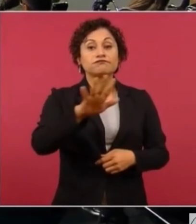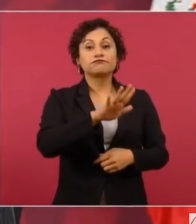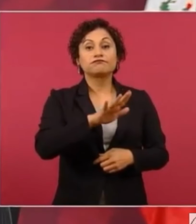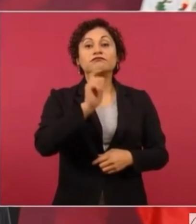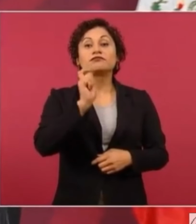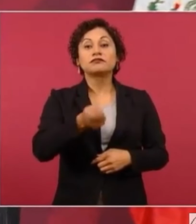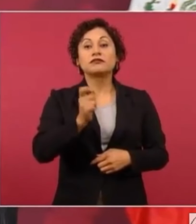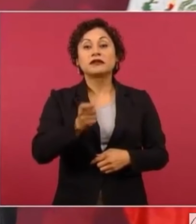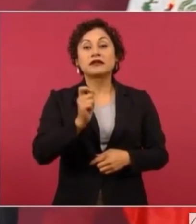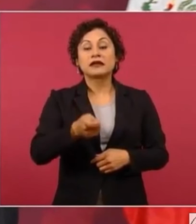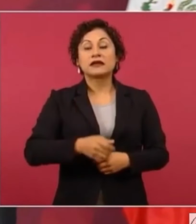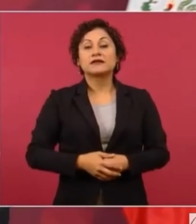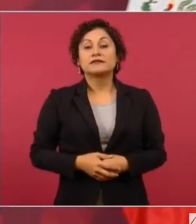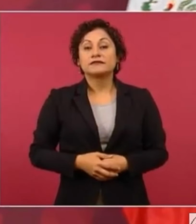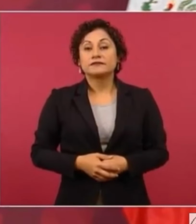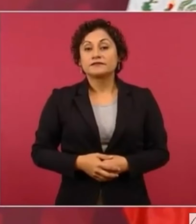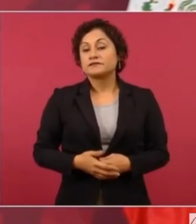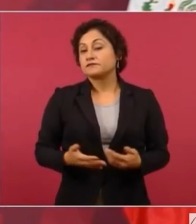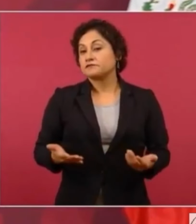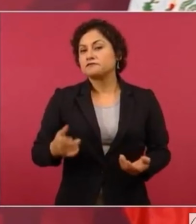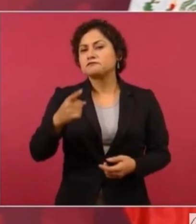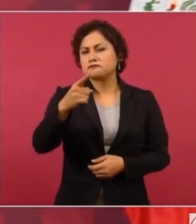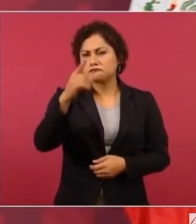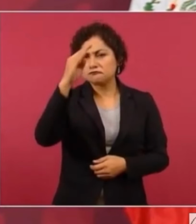un pueblo que resiste